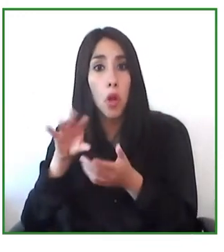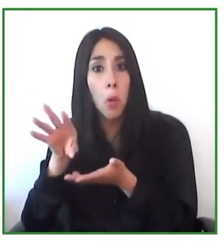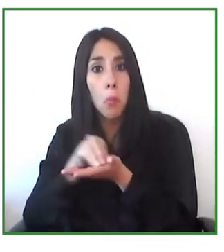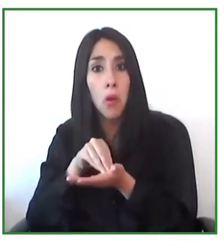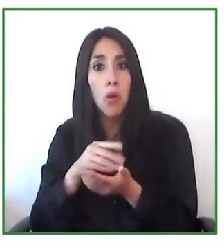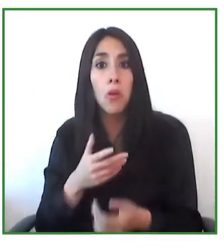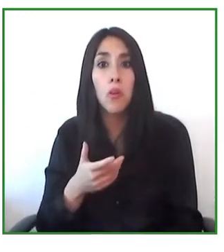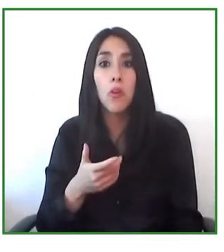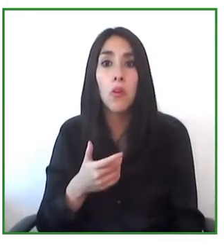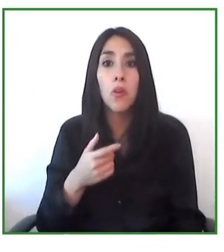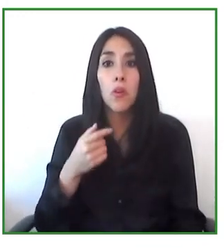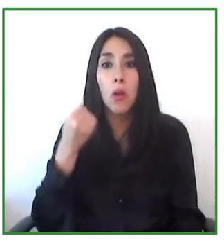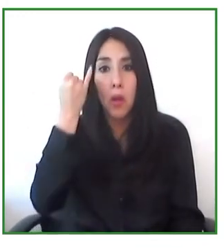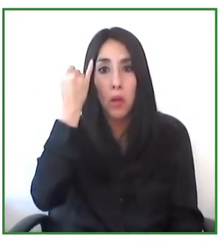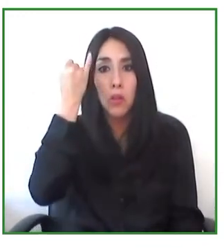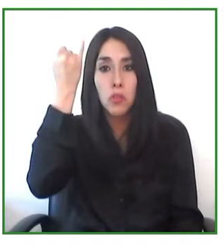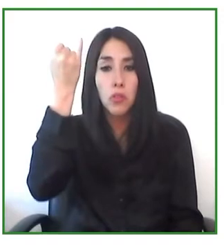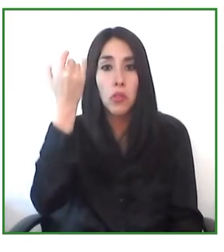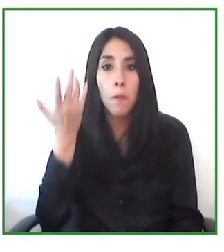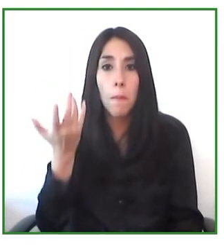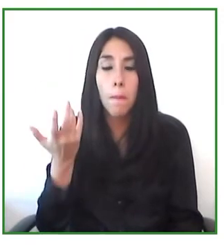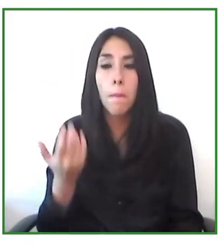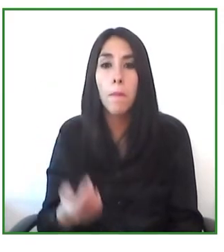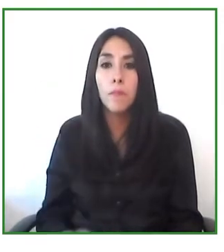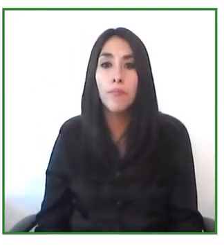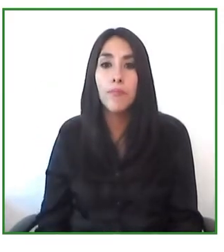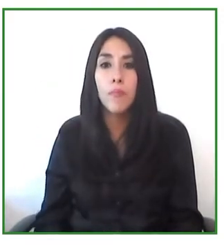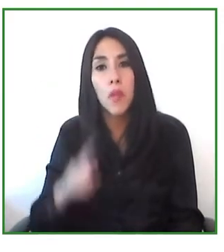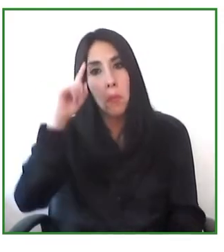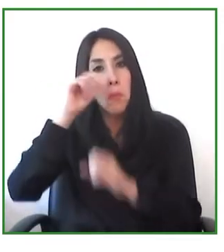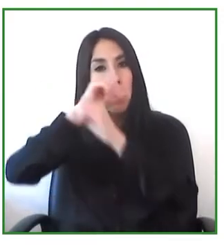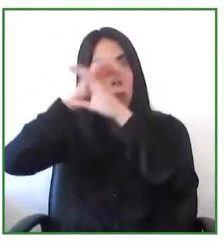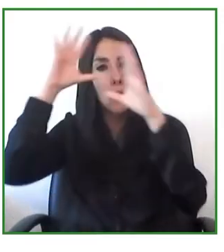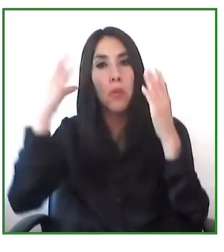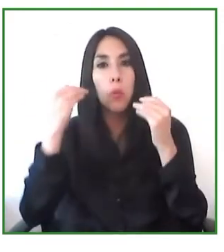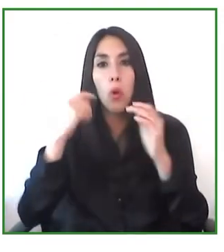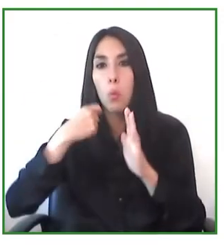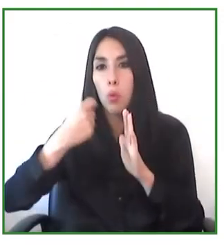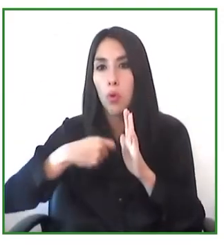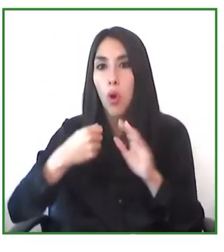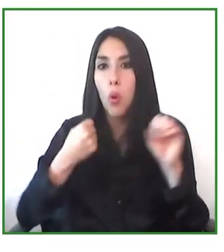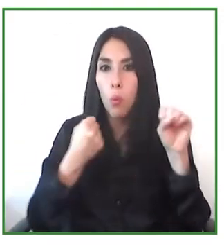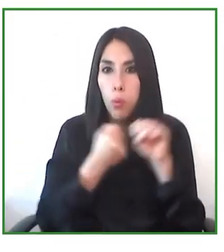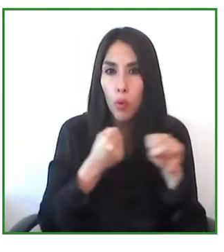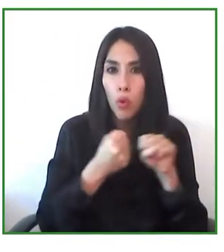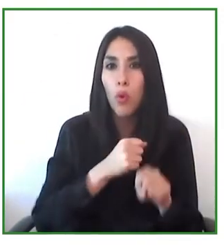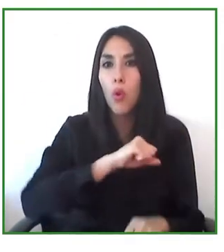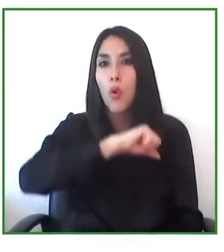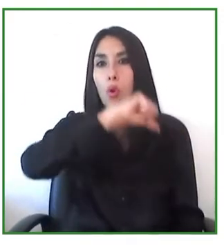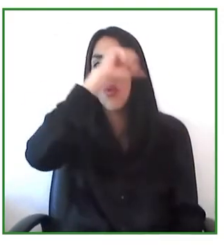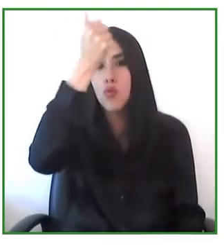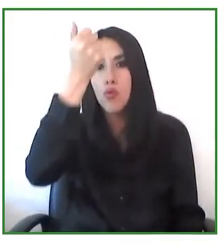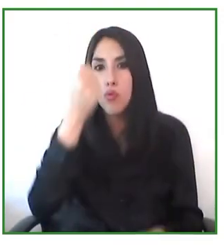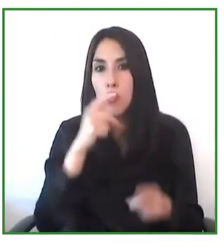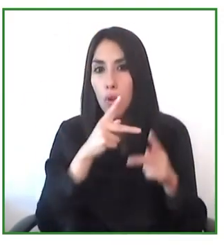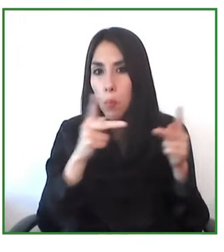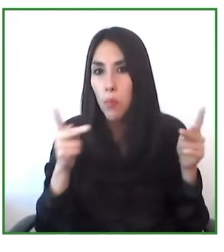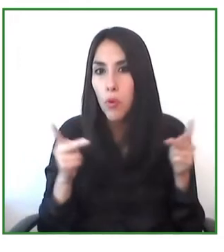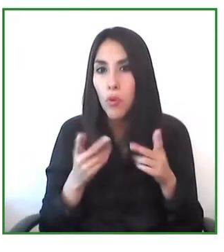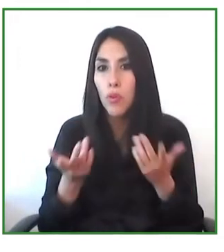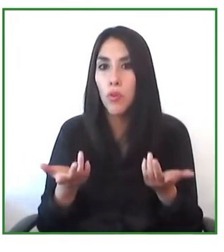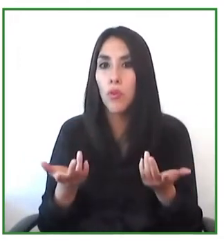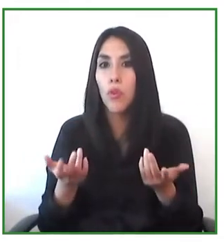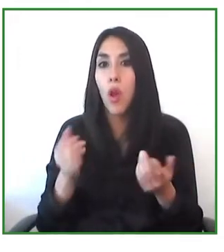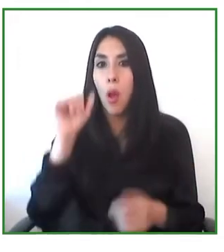tener escalabilidad también en otras latitudes a nivel latinoamericano, por ejemplo? Bueno, yo creo que es